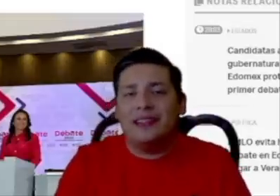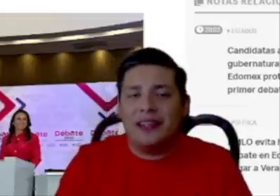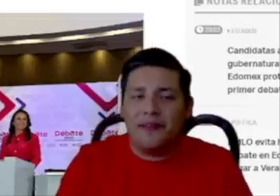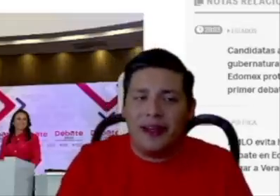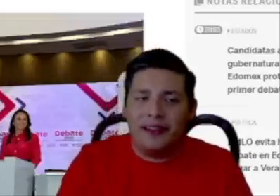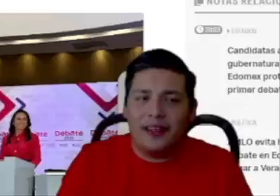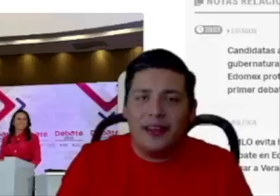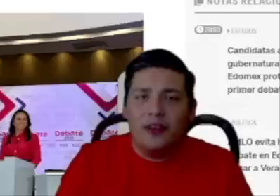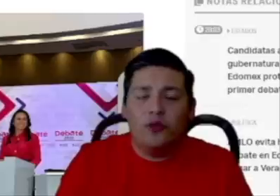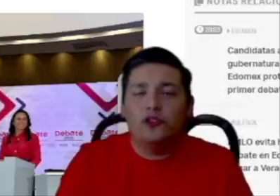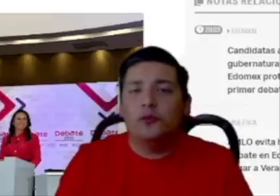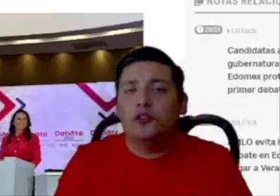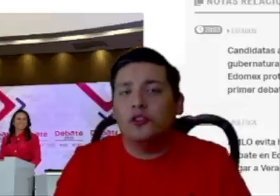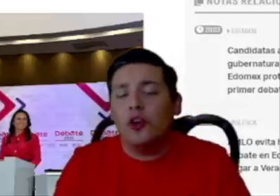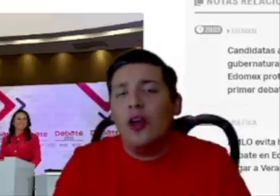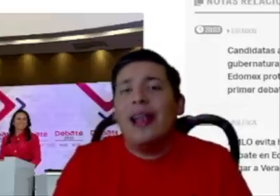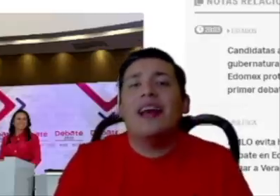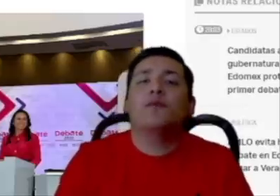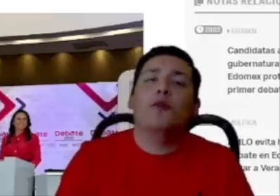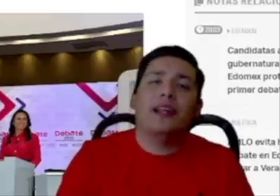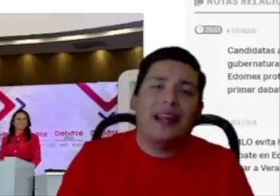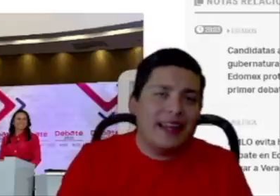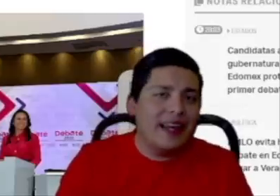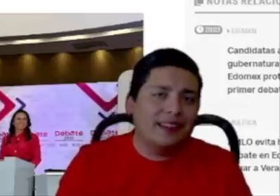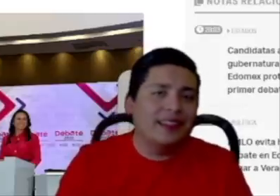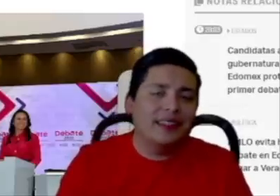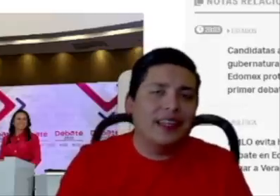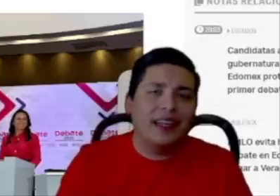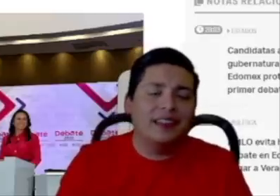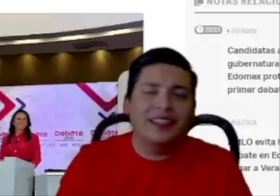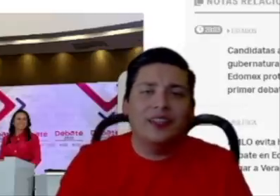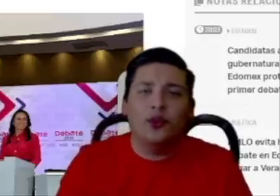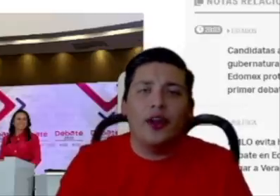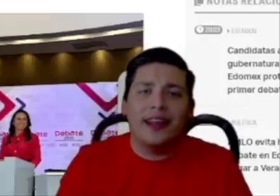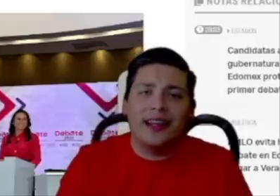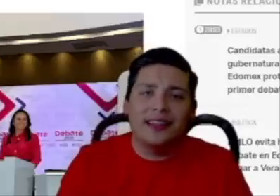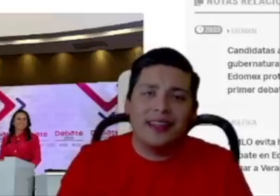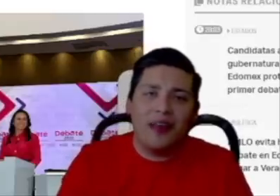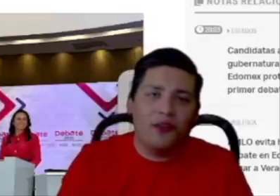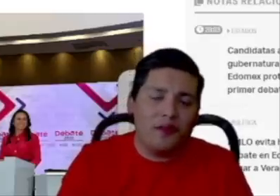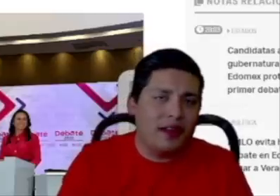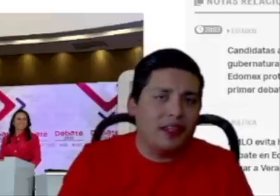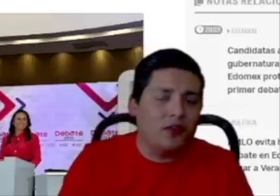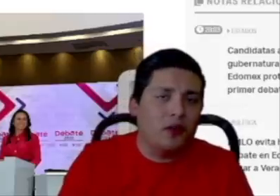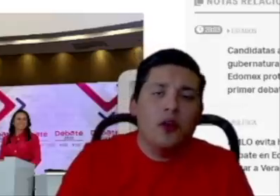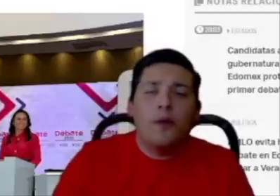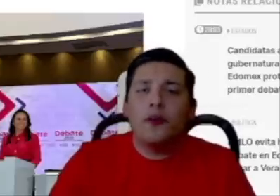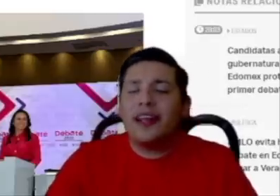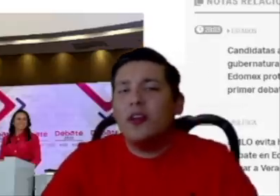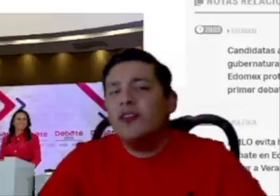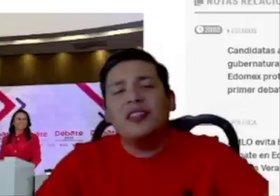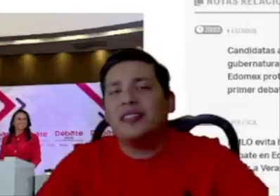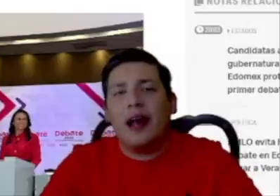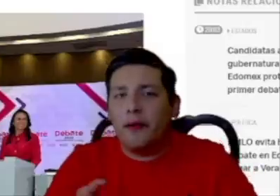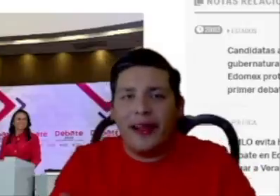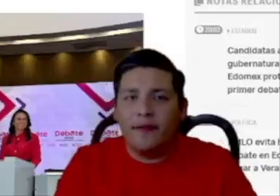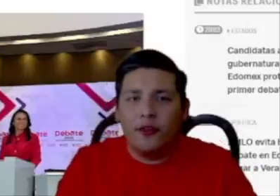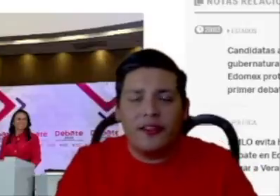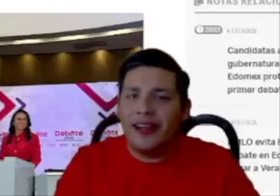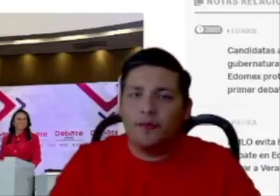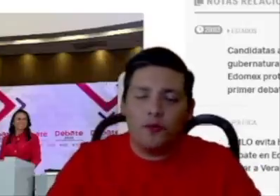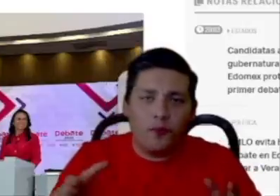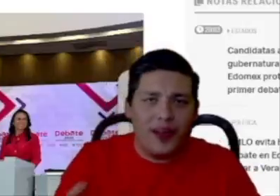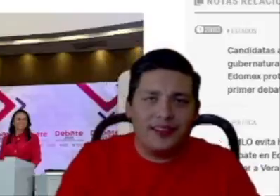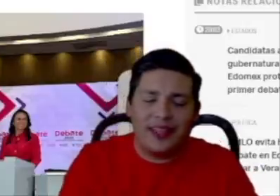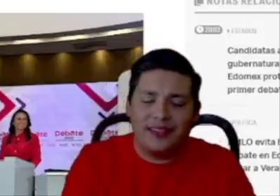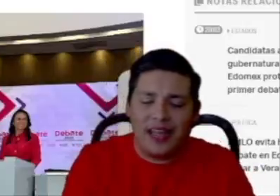Tristemente, este debate nos mostró las porquerías que se están haciendo en el Estado de México. Porque no se está